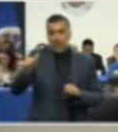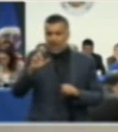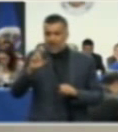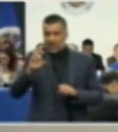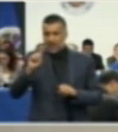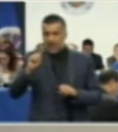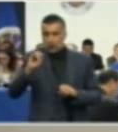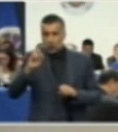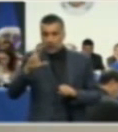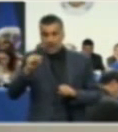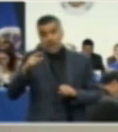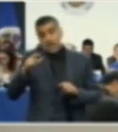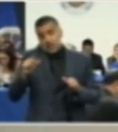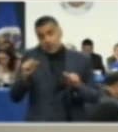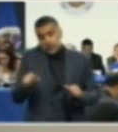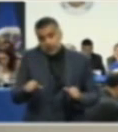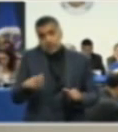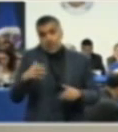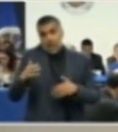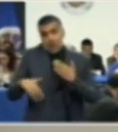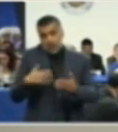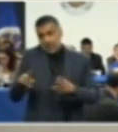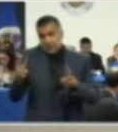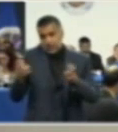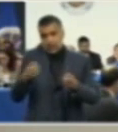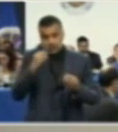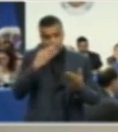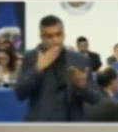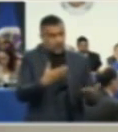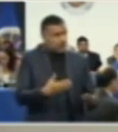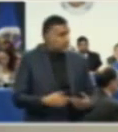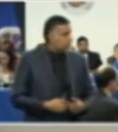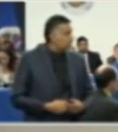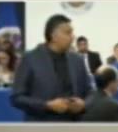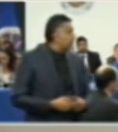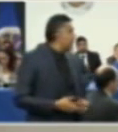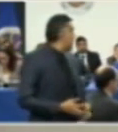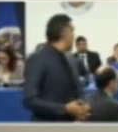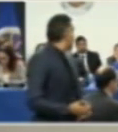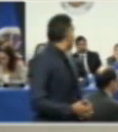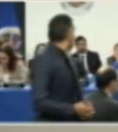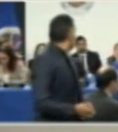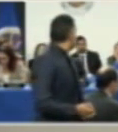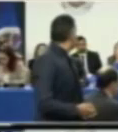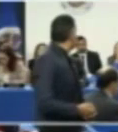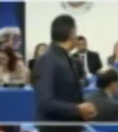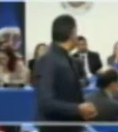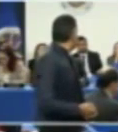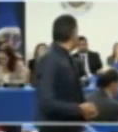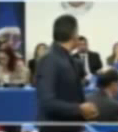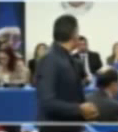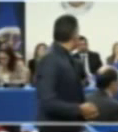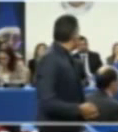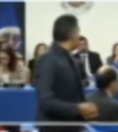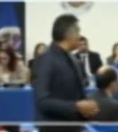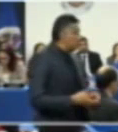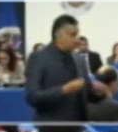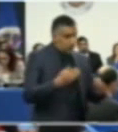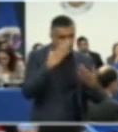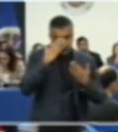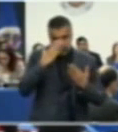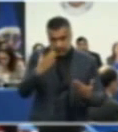relatoría que pudiese abordar esta materia. Muchas gracias. Muchas gracias a la organización peticionaria por